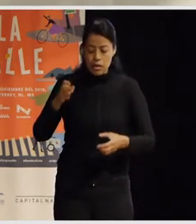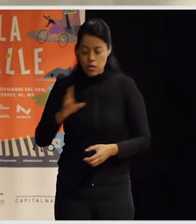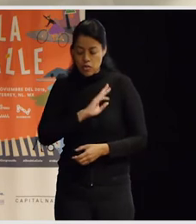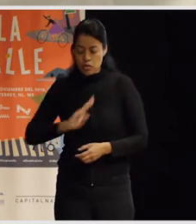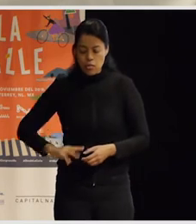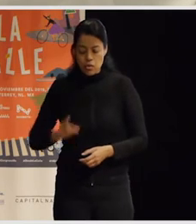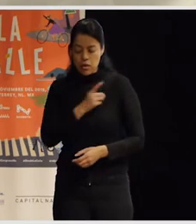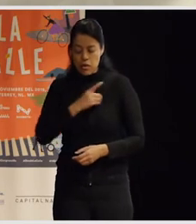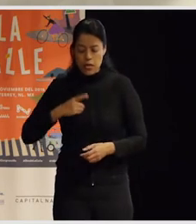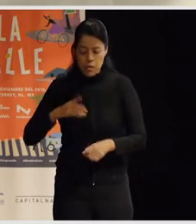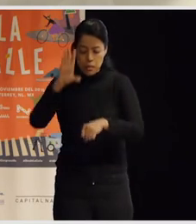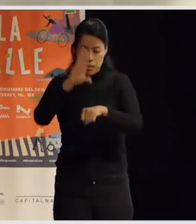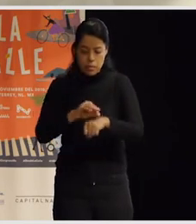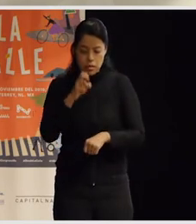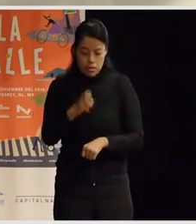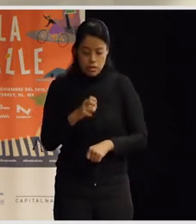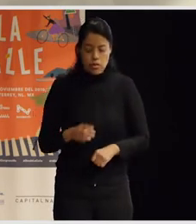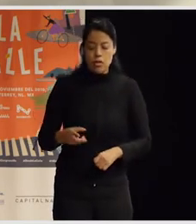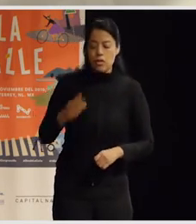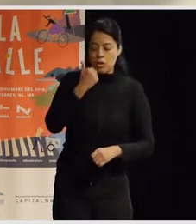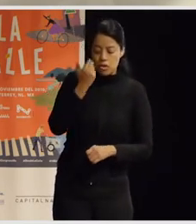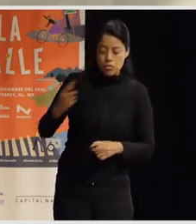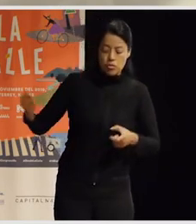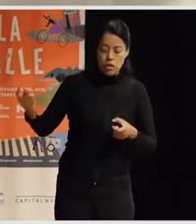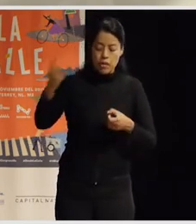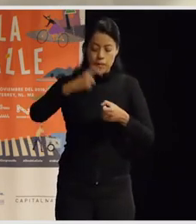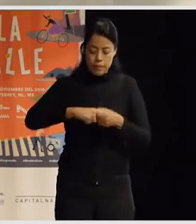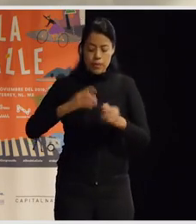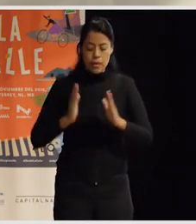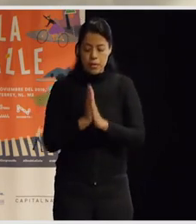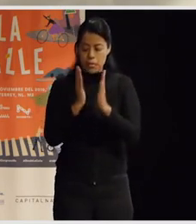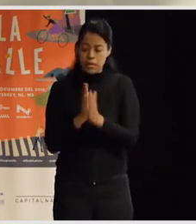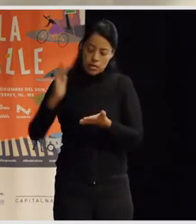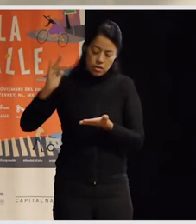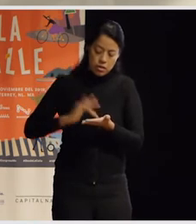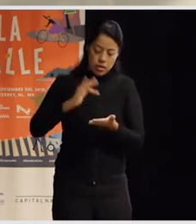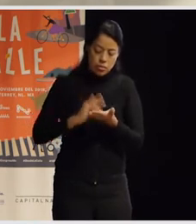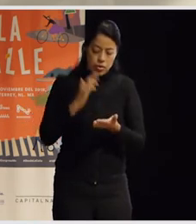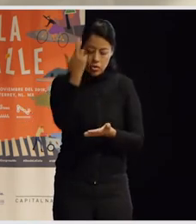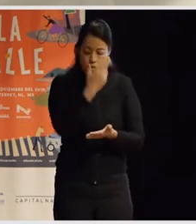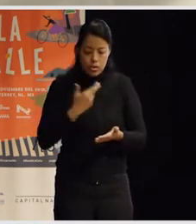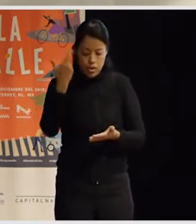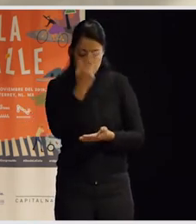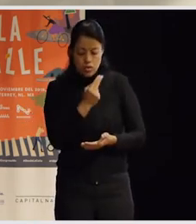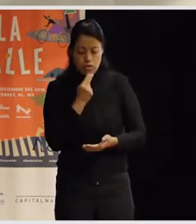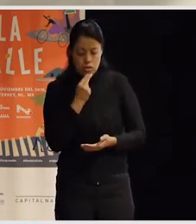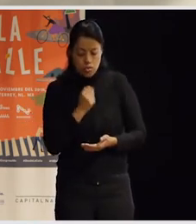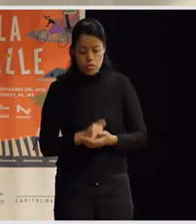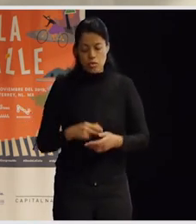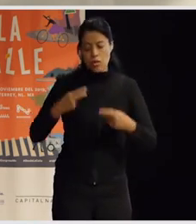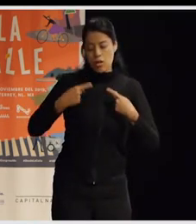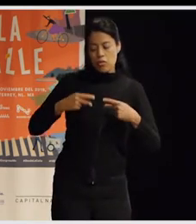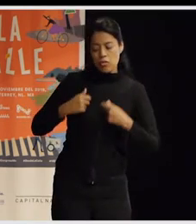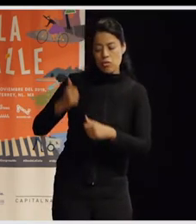pero también intentamos obviamente involucrarlos para que también apoyen con la supervisión del sistema y bueno el operador se